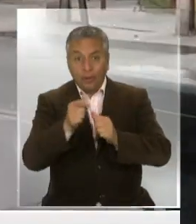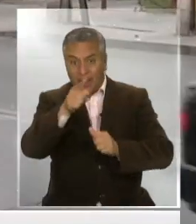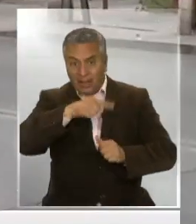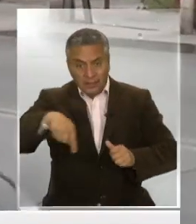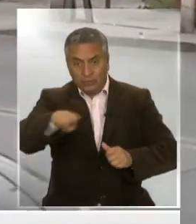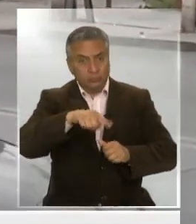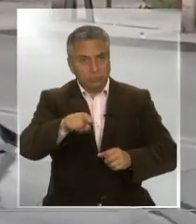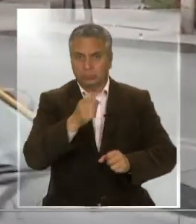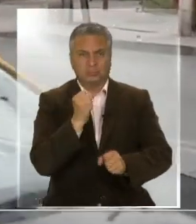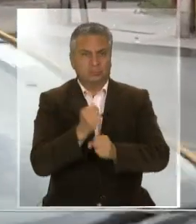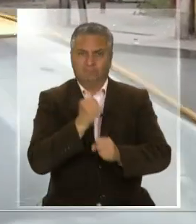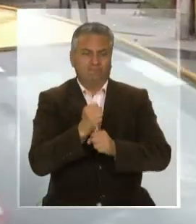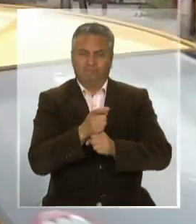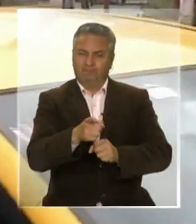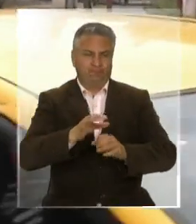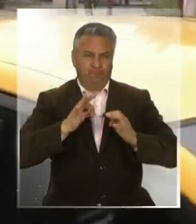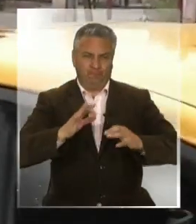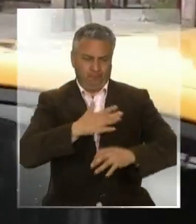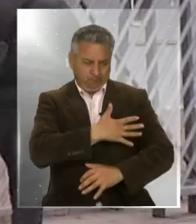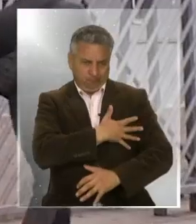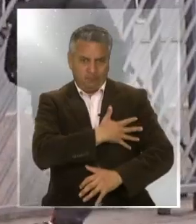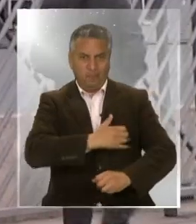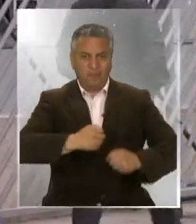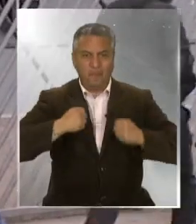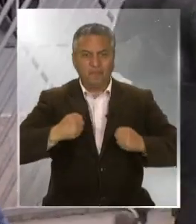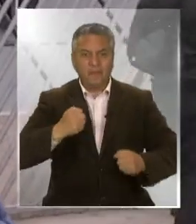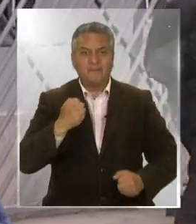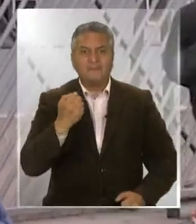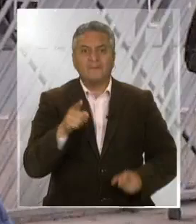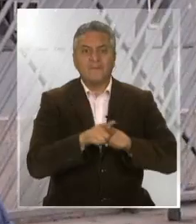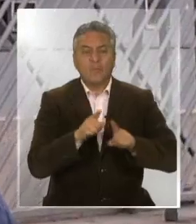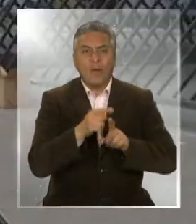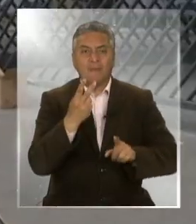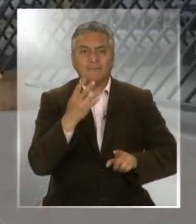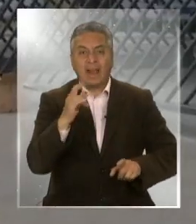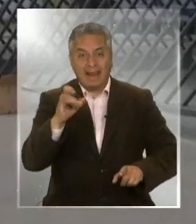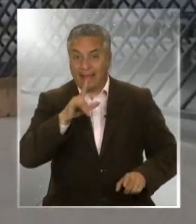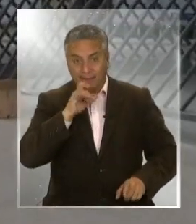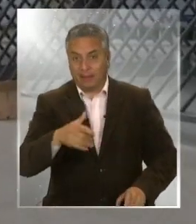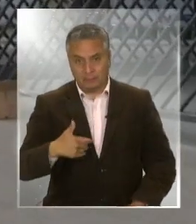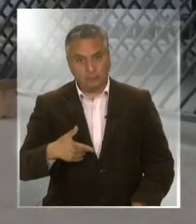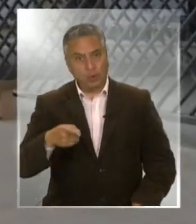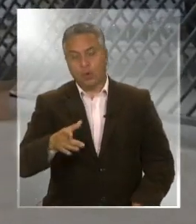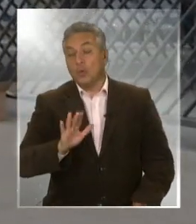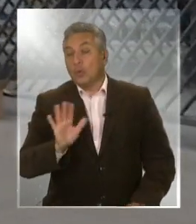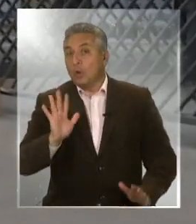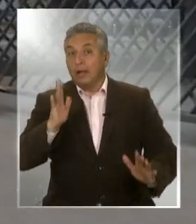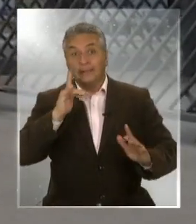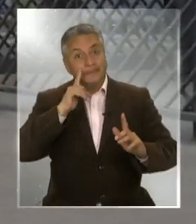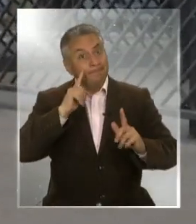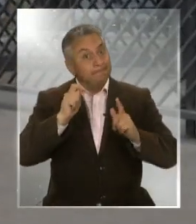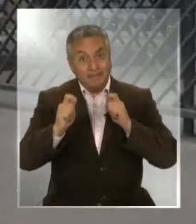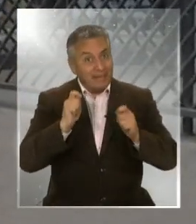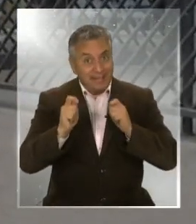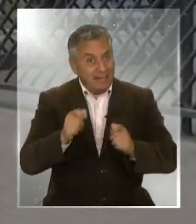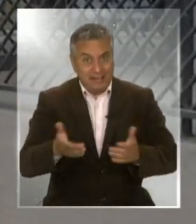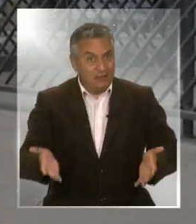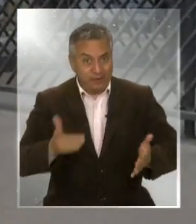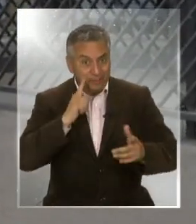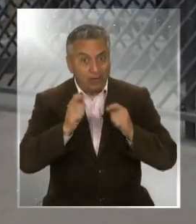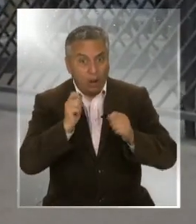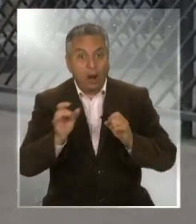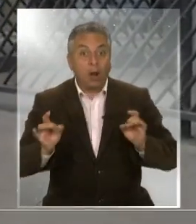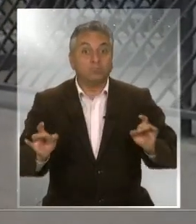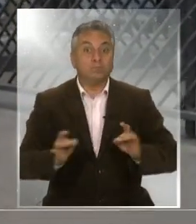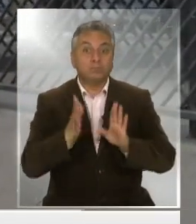trabajador fue destacada. Acto corazón y valentía. Yo no lo haría. Es muy arriesgada porque se puede producir